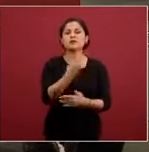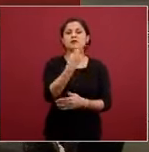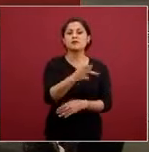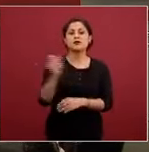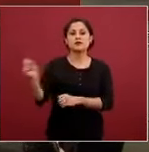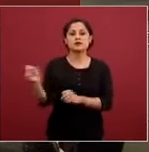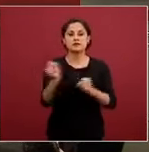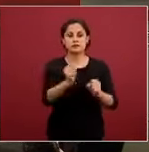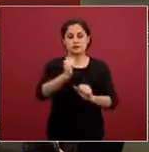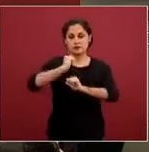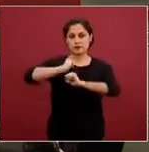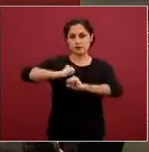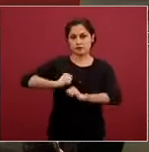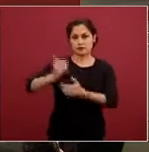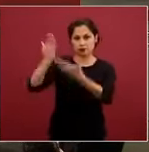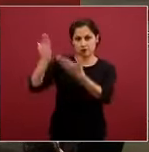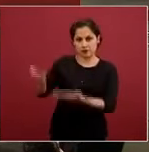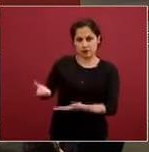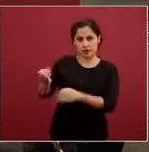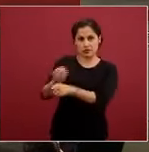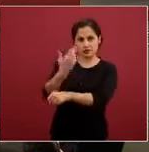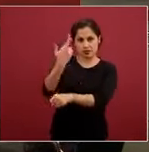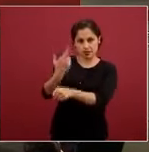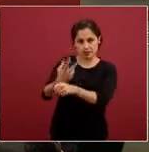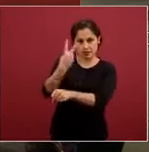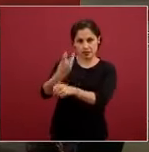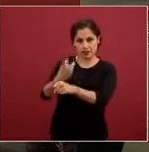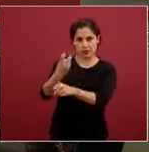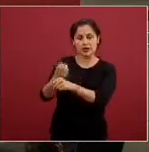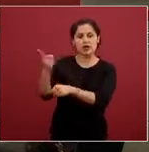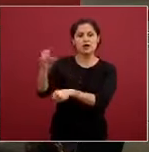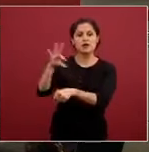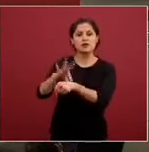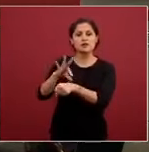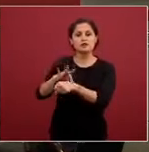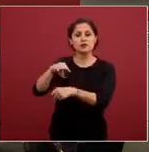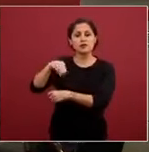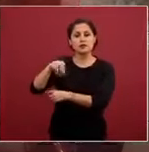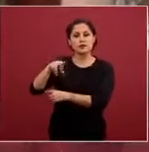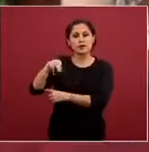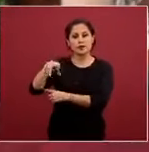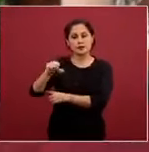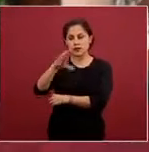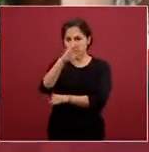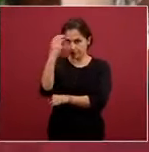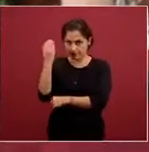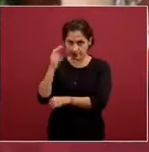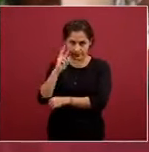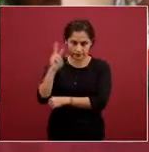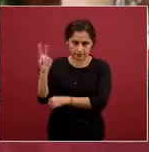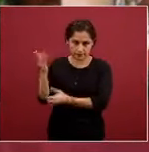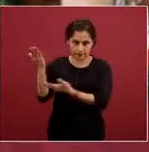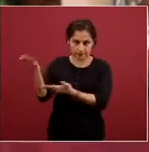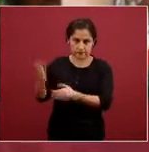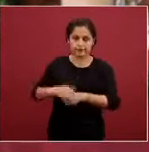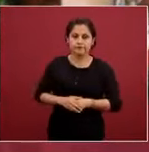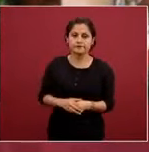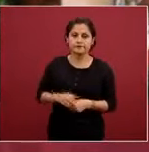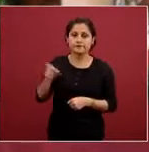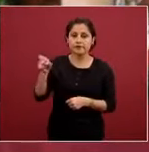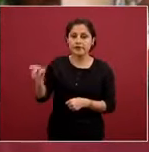subsecretaria, que aparece en la fotografía, y es la doctora Mirna Florencia Beltrán, quien era la